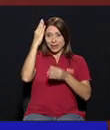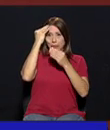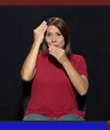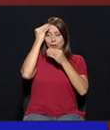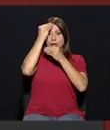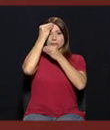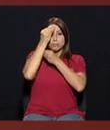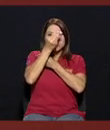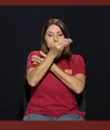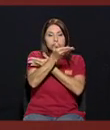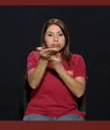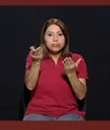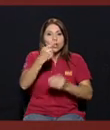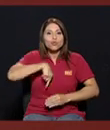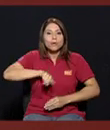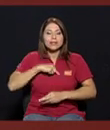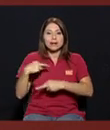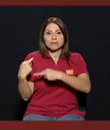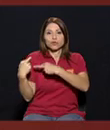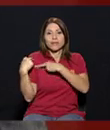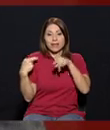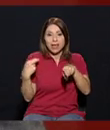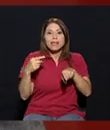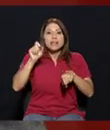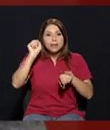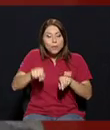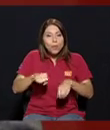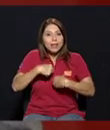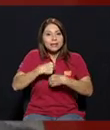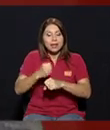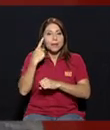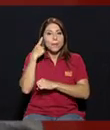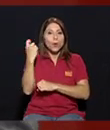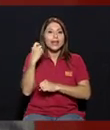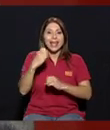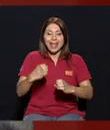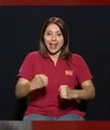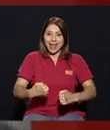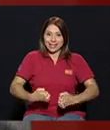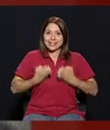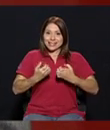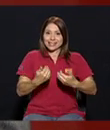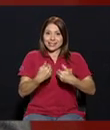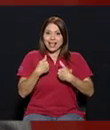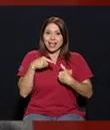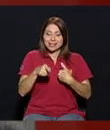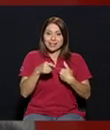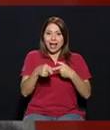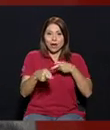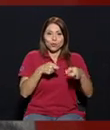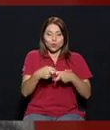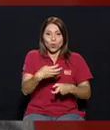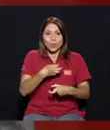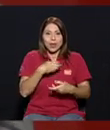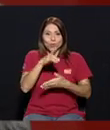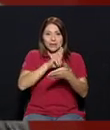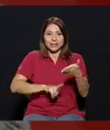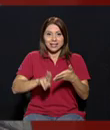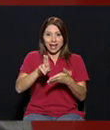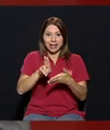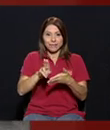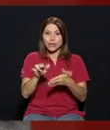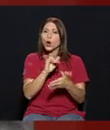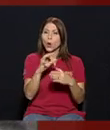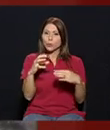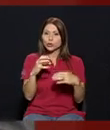proyección del saber, que es nuestra responsabilidad como universidades, se puede hacer porque existe esta autonomía universitaria. Claro.